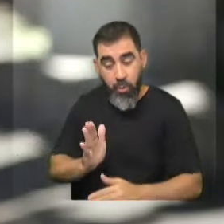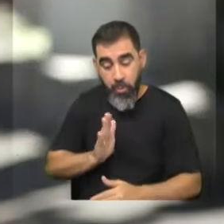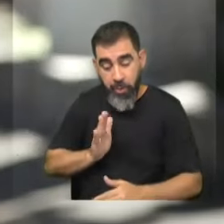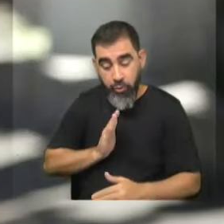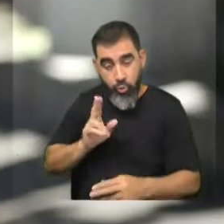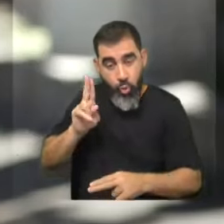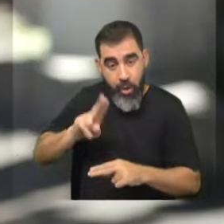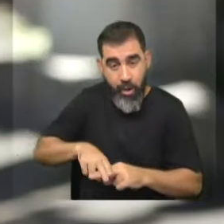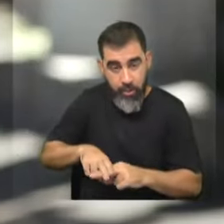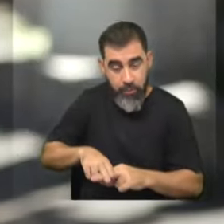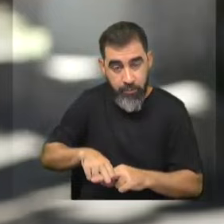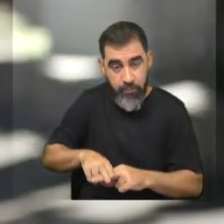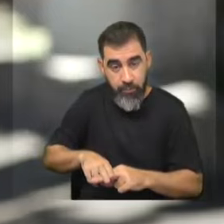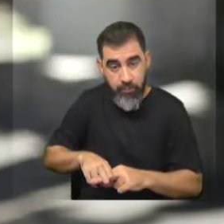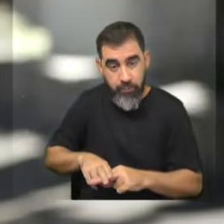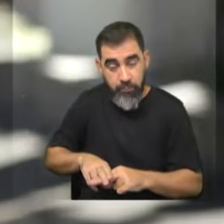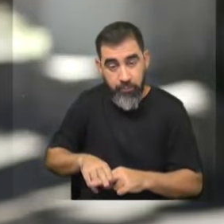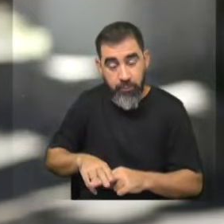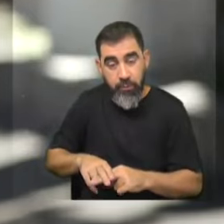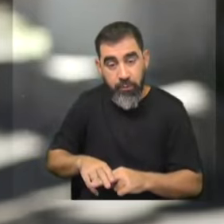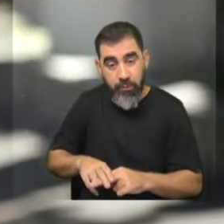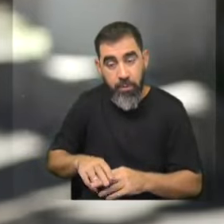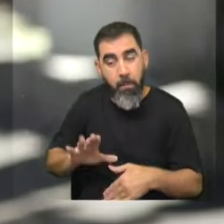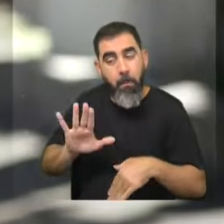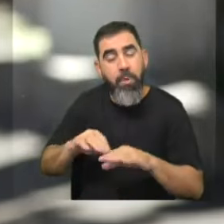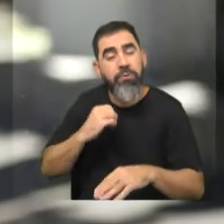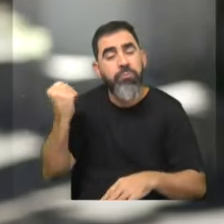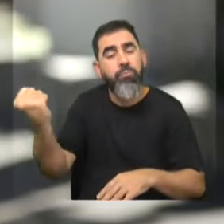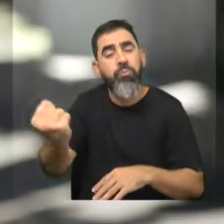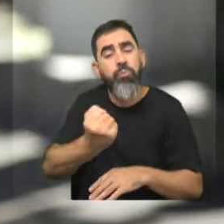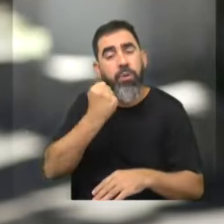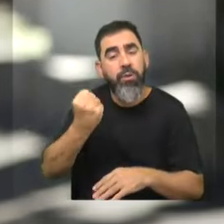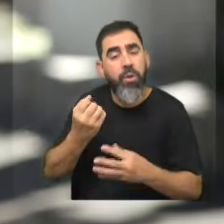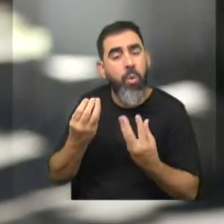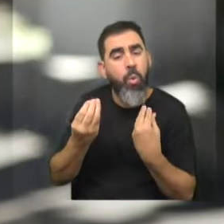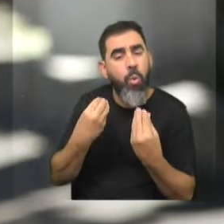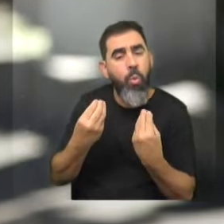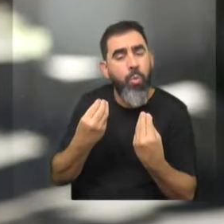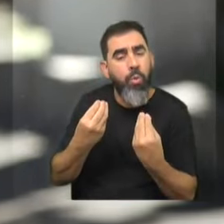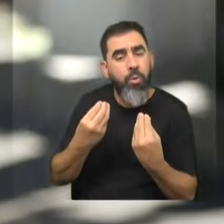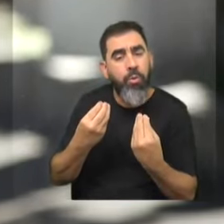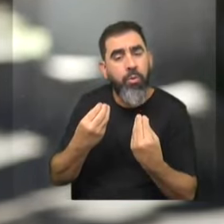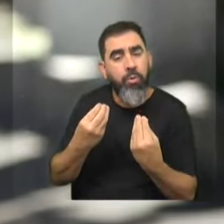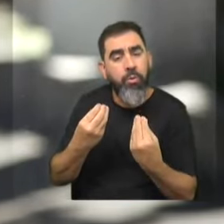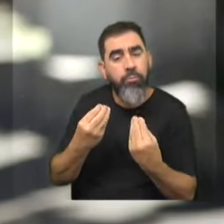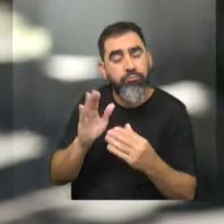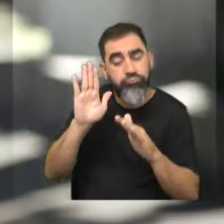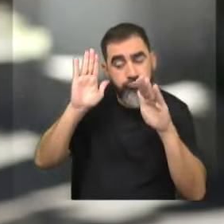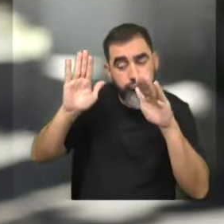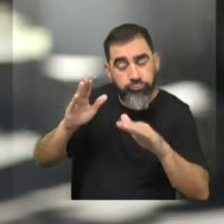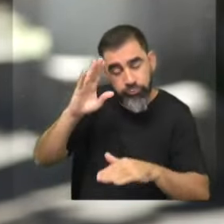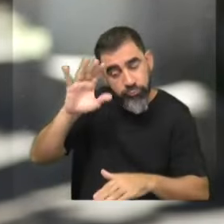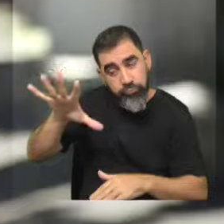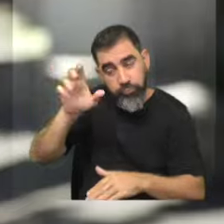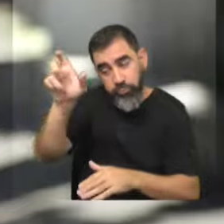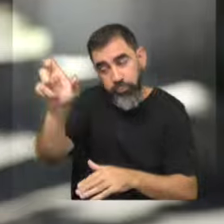de la muerte, donde lo que se convierte cada vez más importante es de qué manera vamos a glorificar o recordar